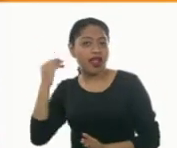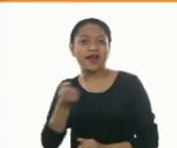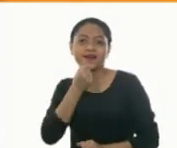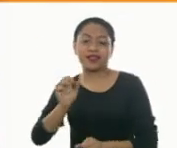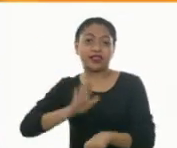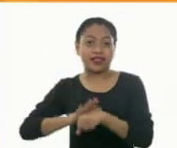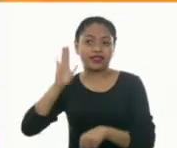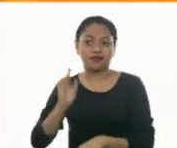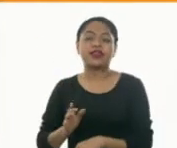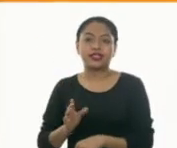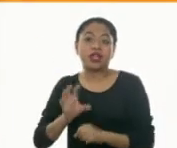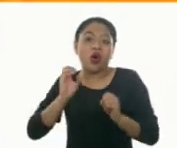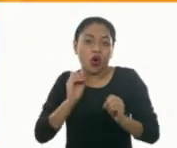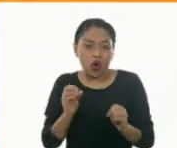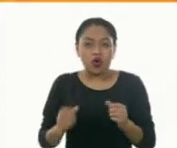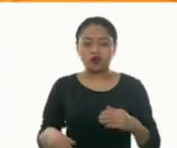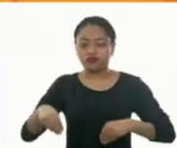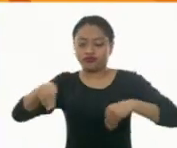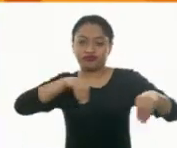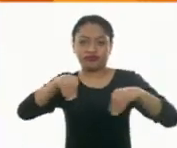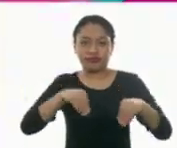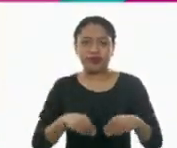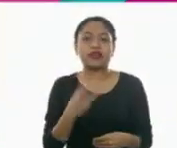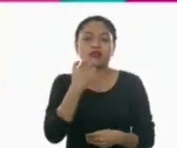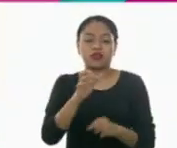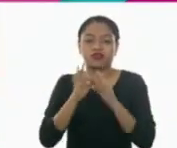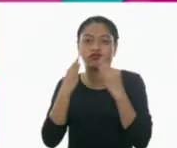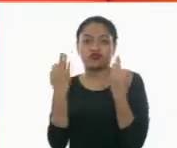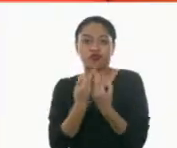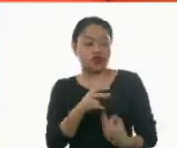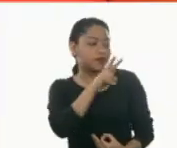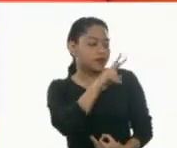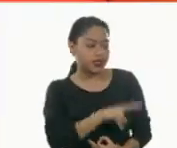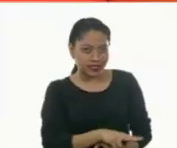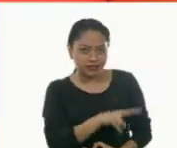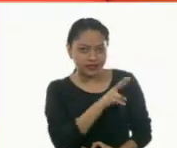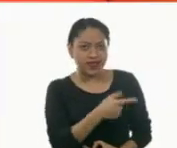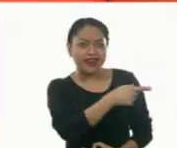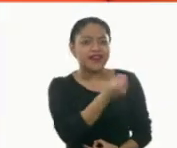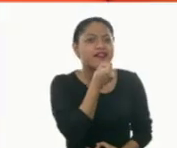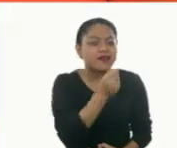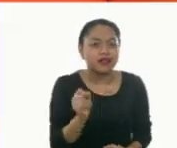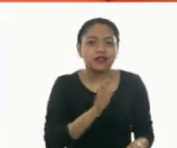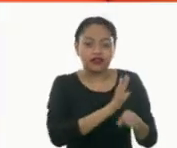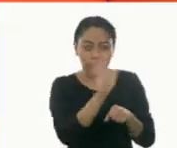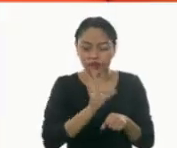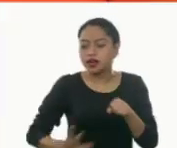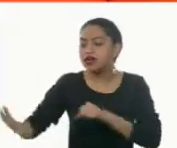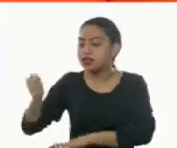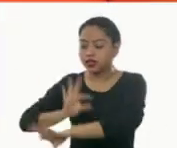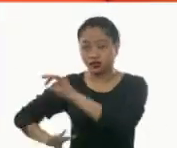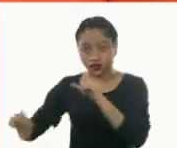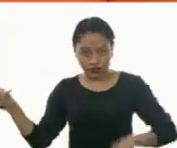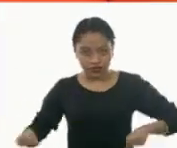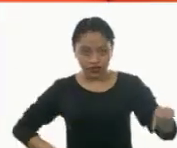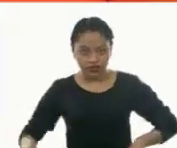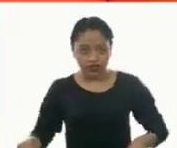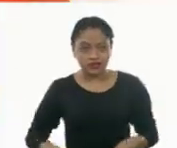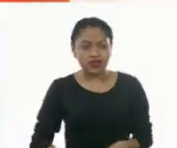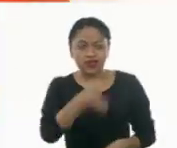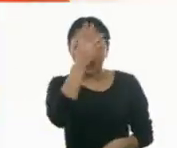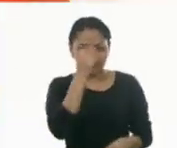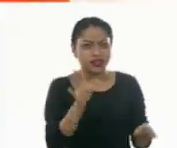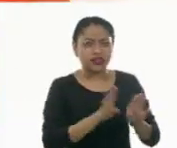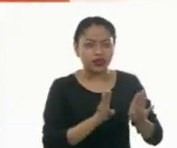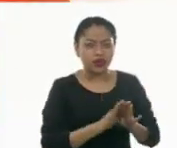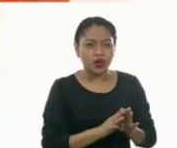con el movimiento. Entonces hay que elegir estrategias observando primero a nuestros niños cuál es su estilo de aprendizaje